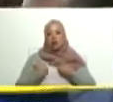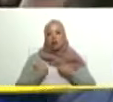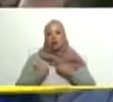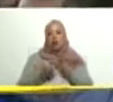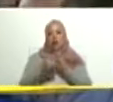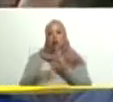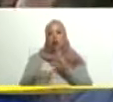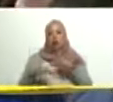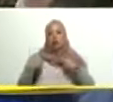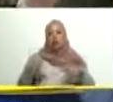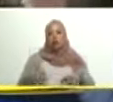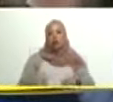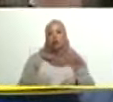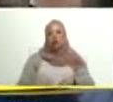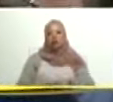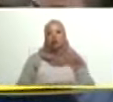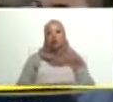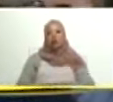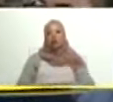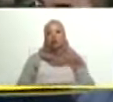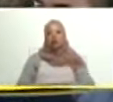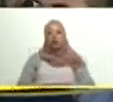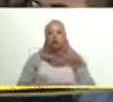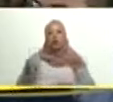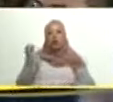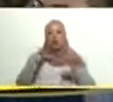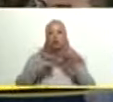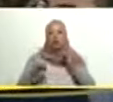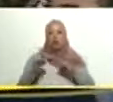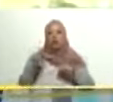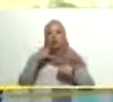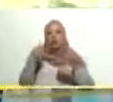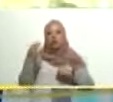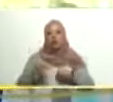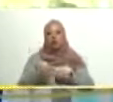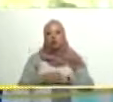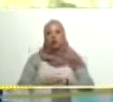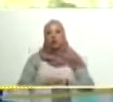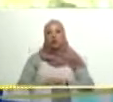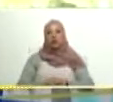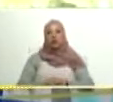humanos y sus defensores y defensoras verdaderos.